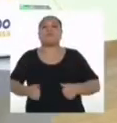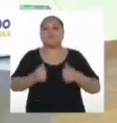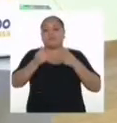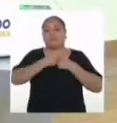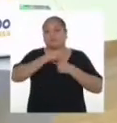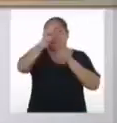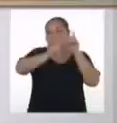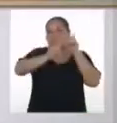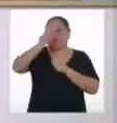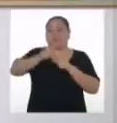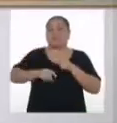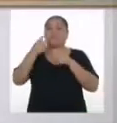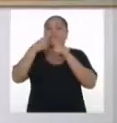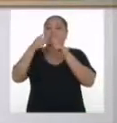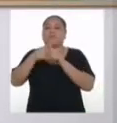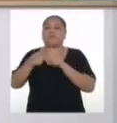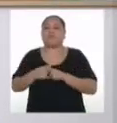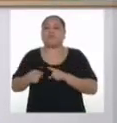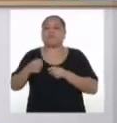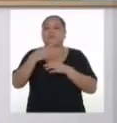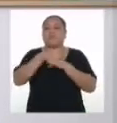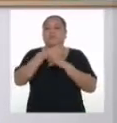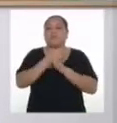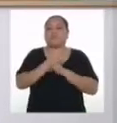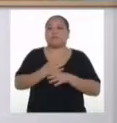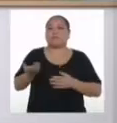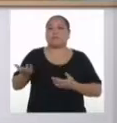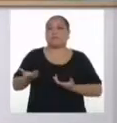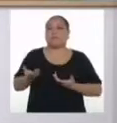en sus más diversas facetas. Esto quiere